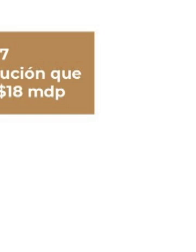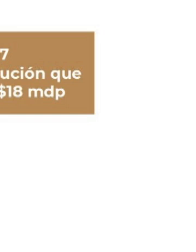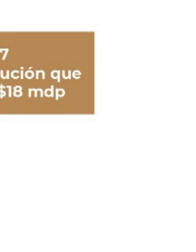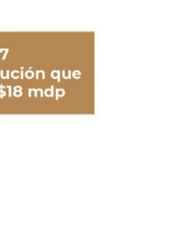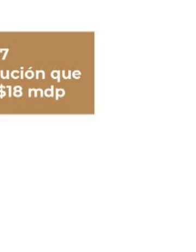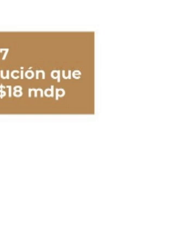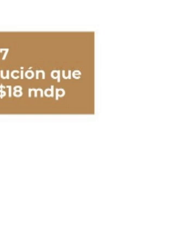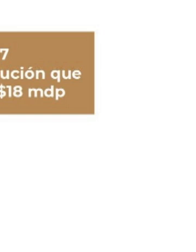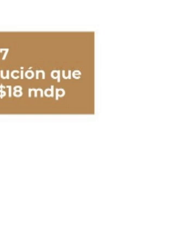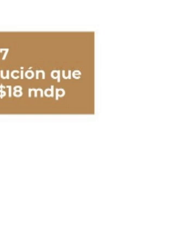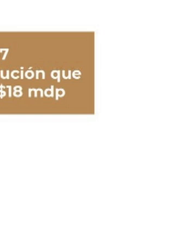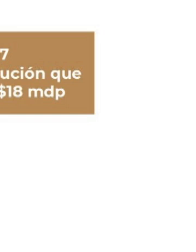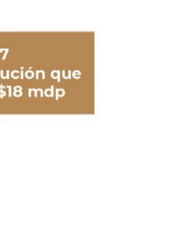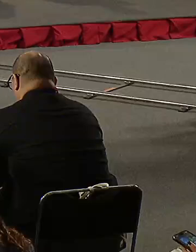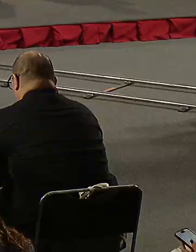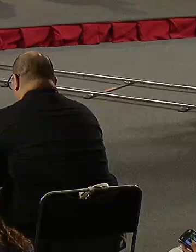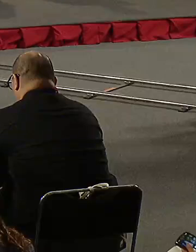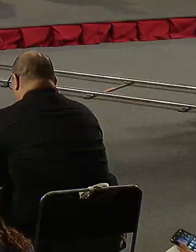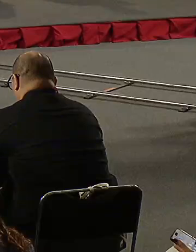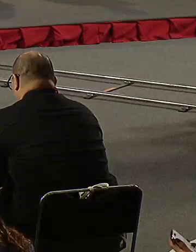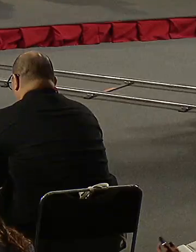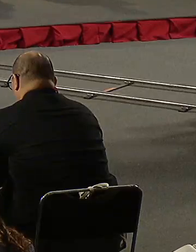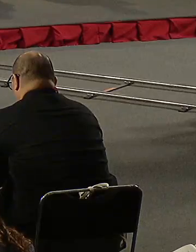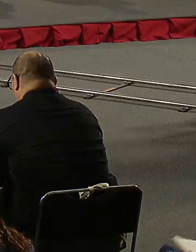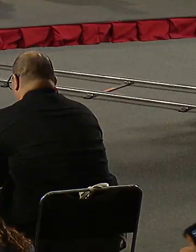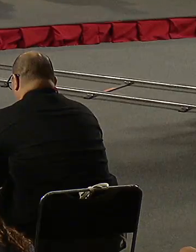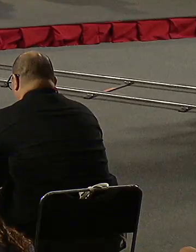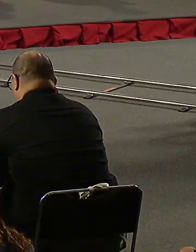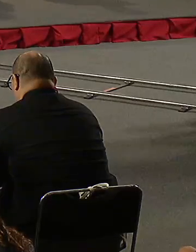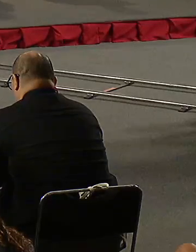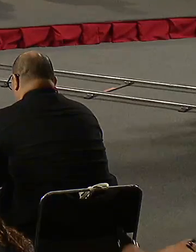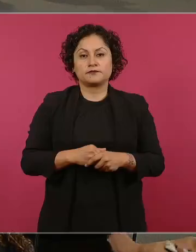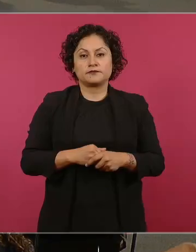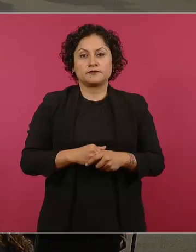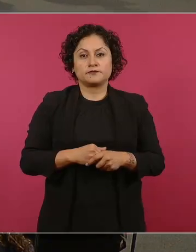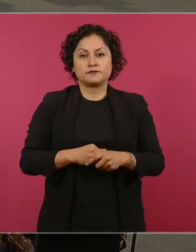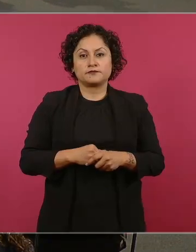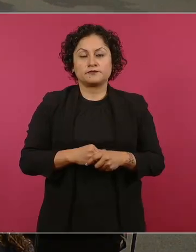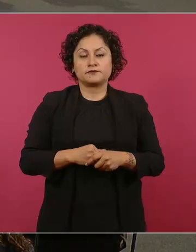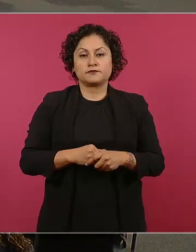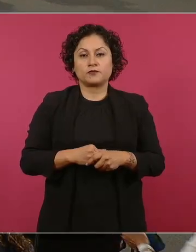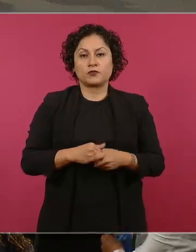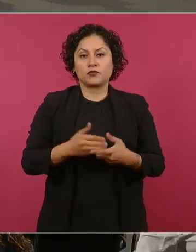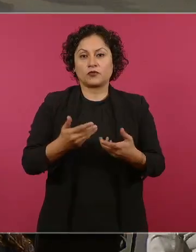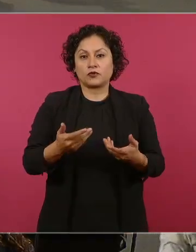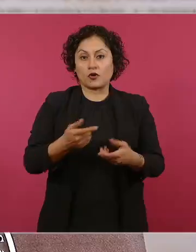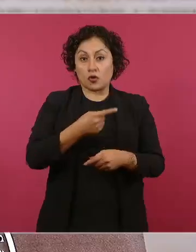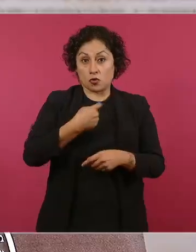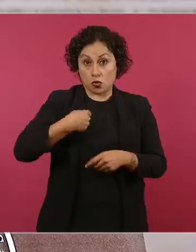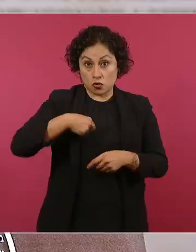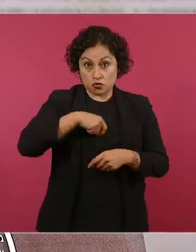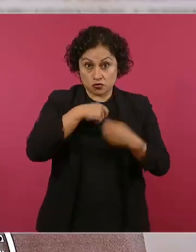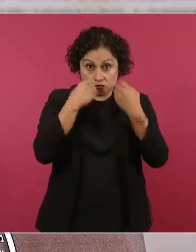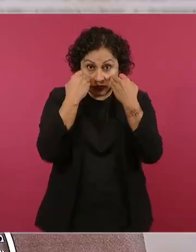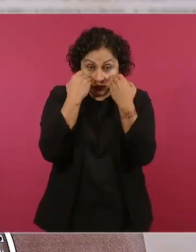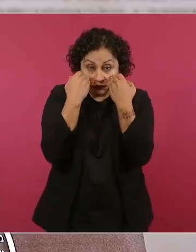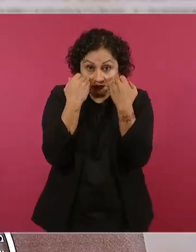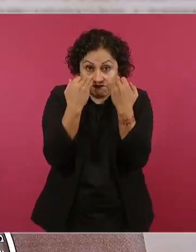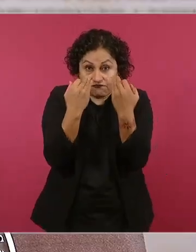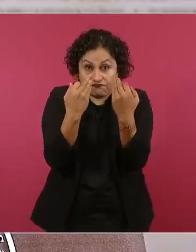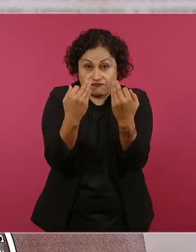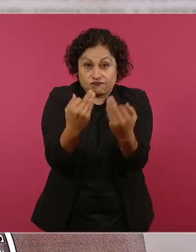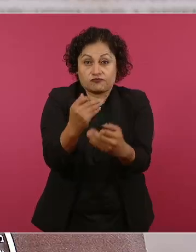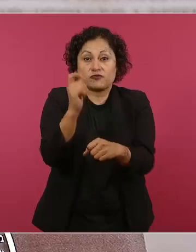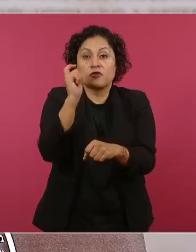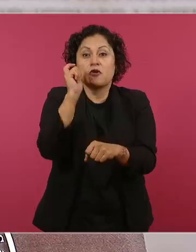semanas. A partir del 31 de enero de 2024, hemos sido testigos de la campaña negra más grande